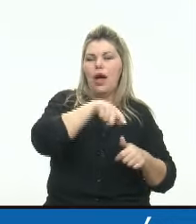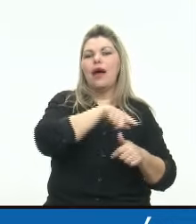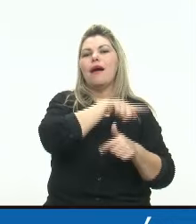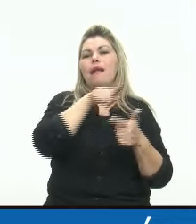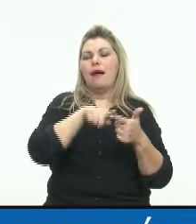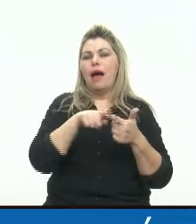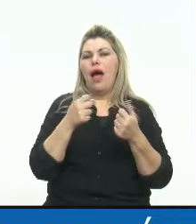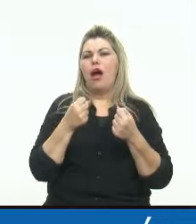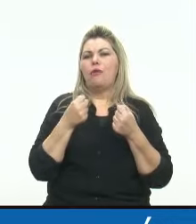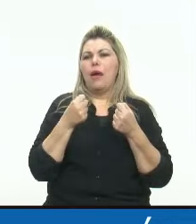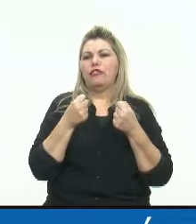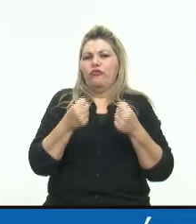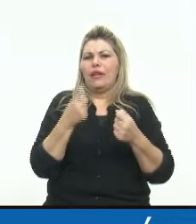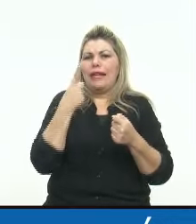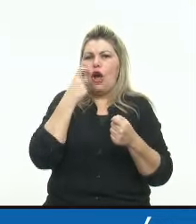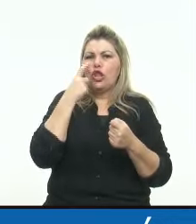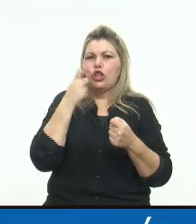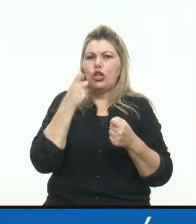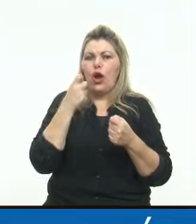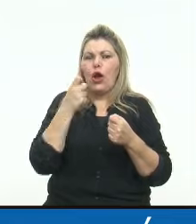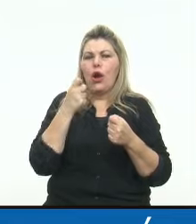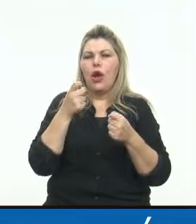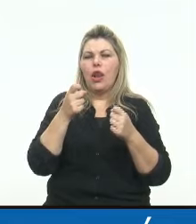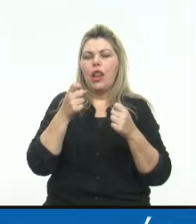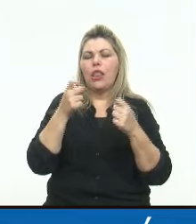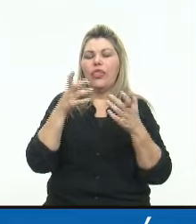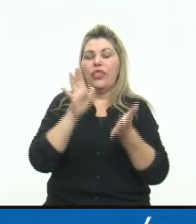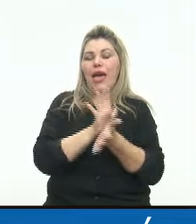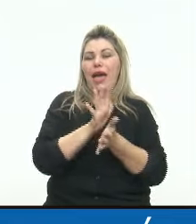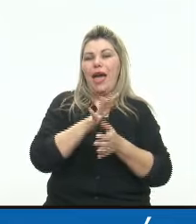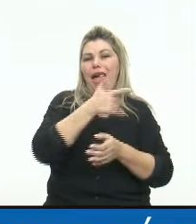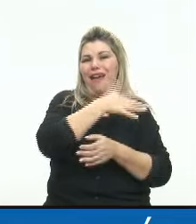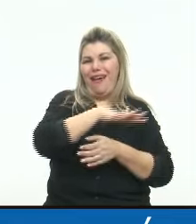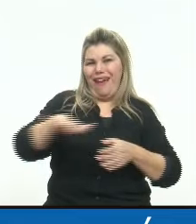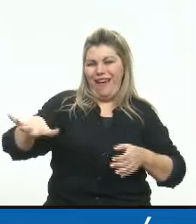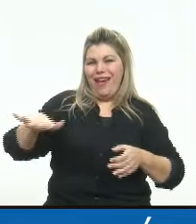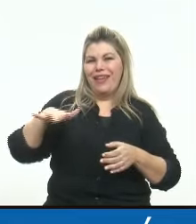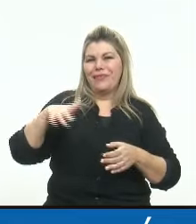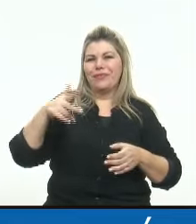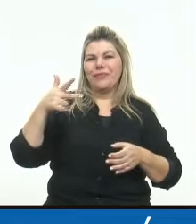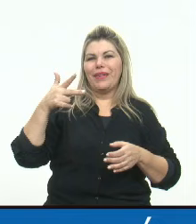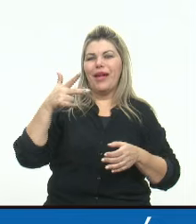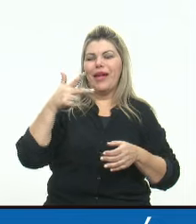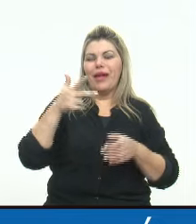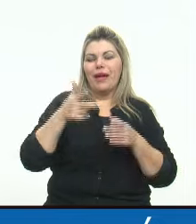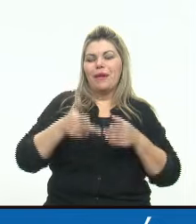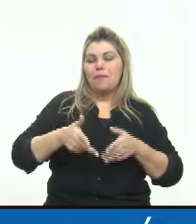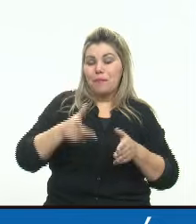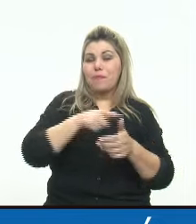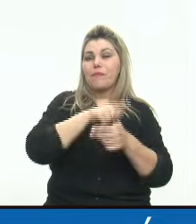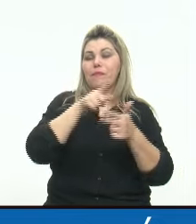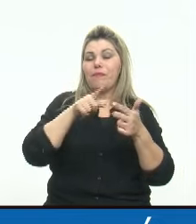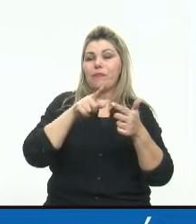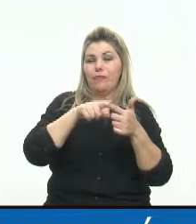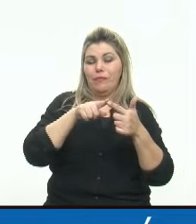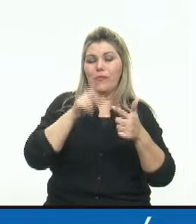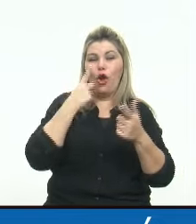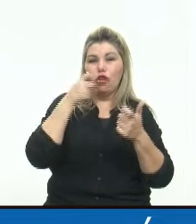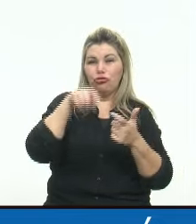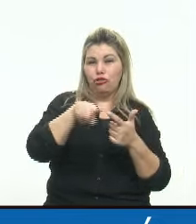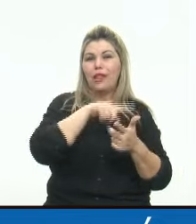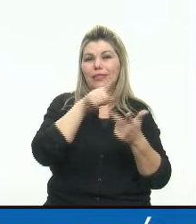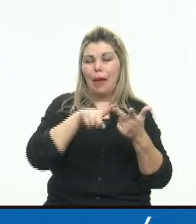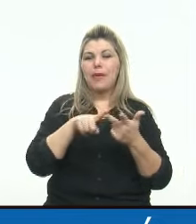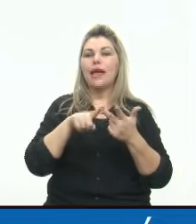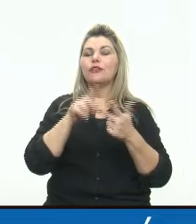refuerzos en el control de la hidrovía con un grupo CECOP y guardacostas Yaldag de la Prefectura Naval.